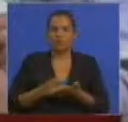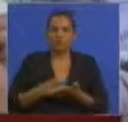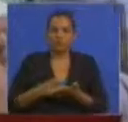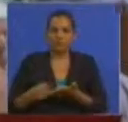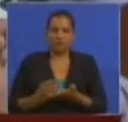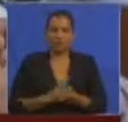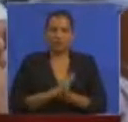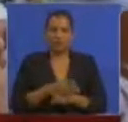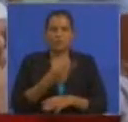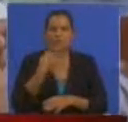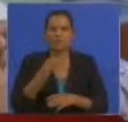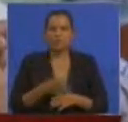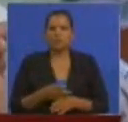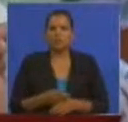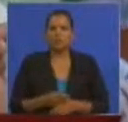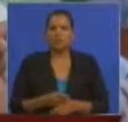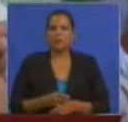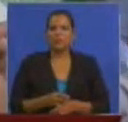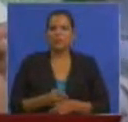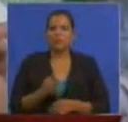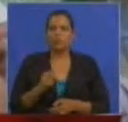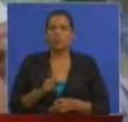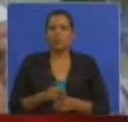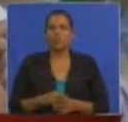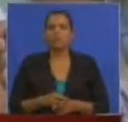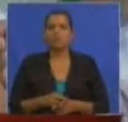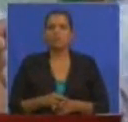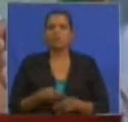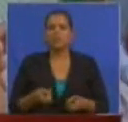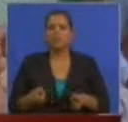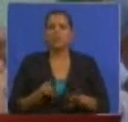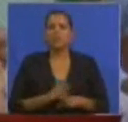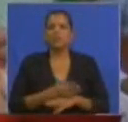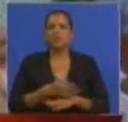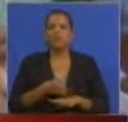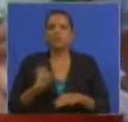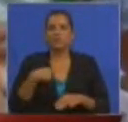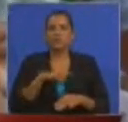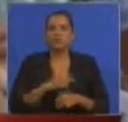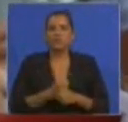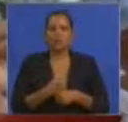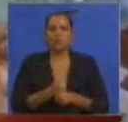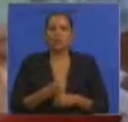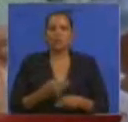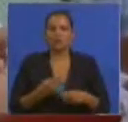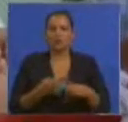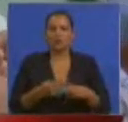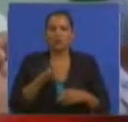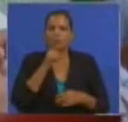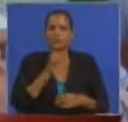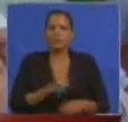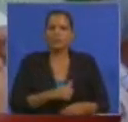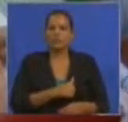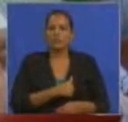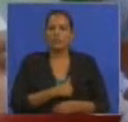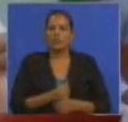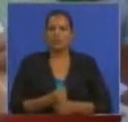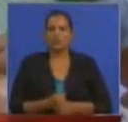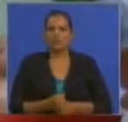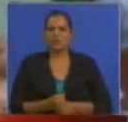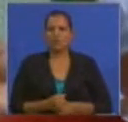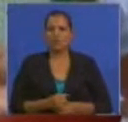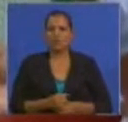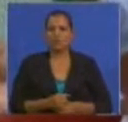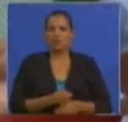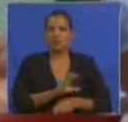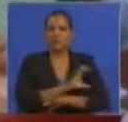una vez registrada en el registro, inscrita en el registro de la propiedad, y con eso procedemos a ponerle a nombre de tal o cual compañero del